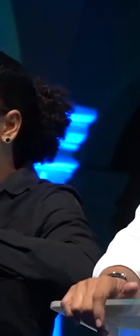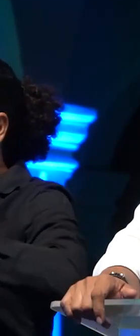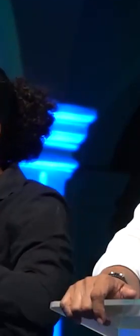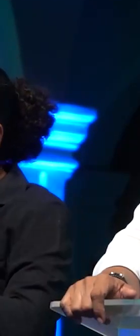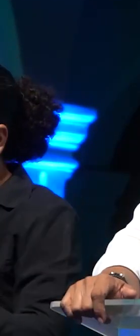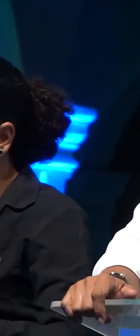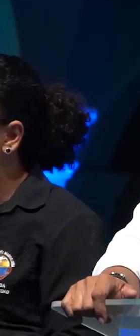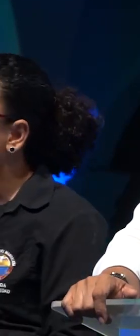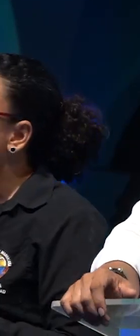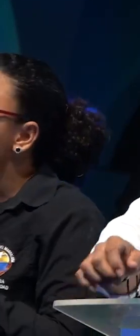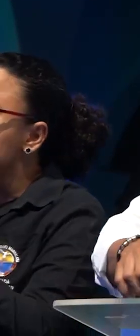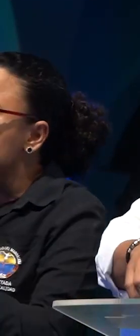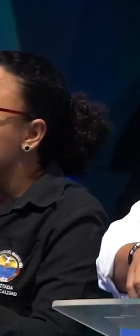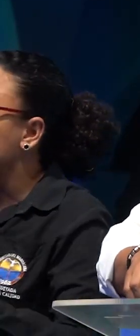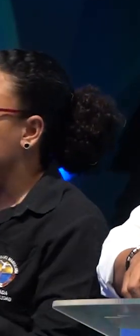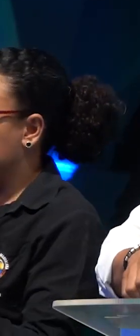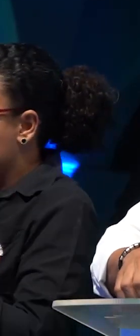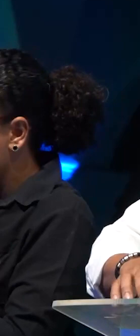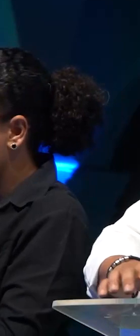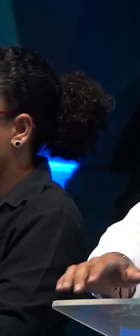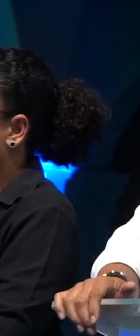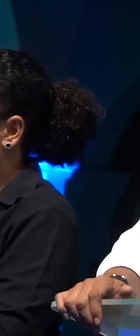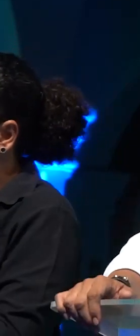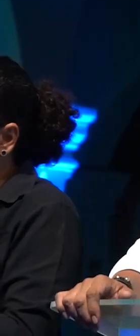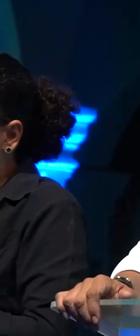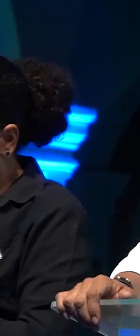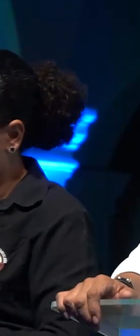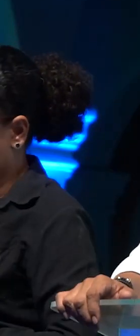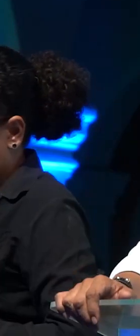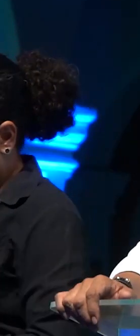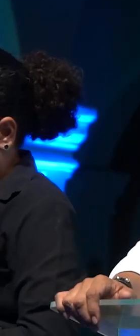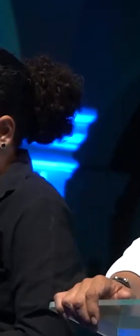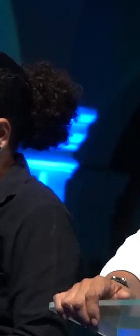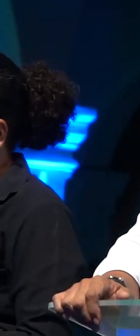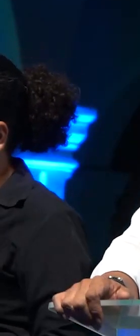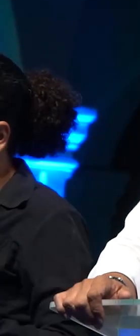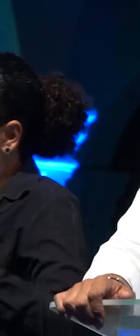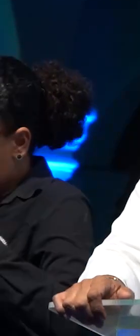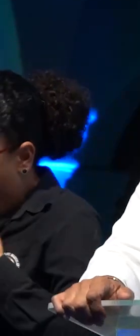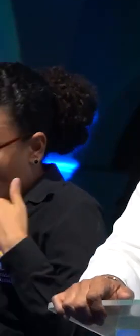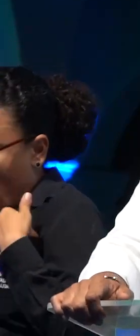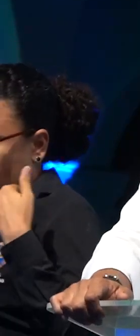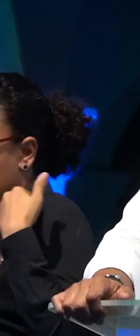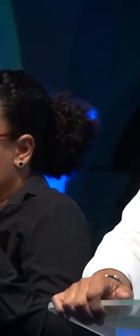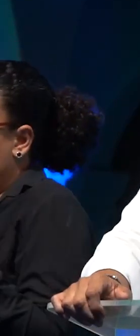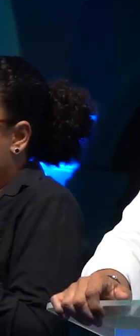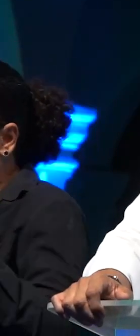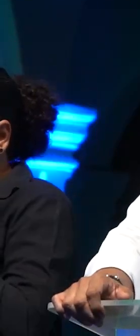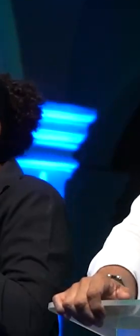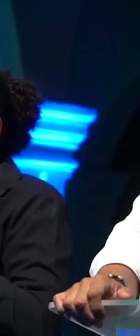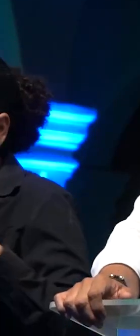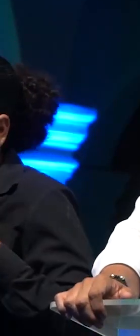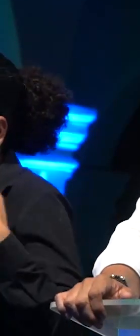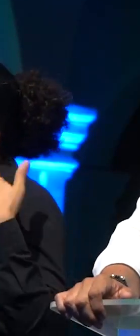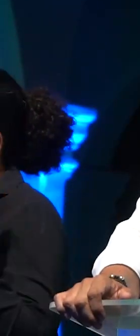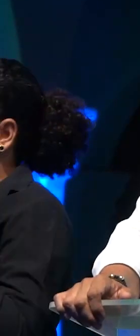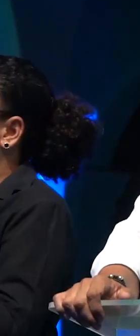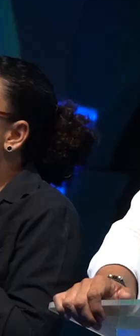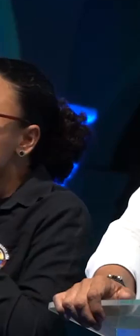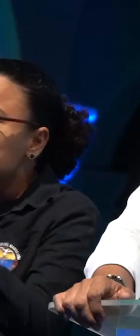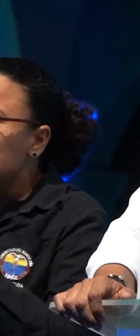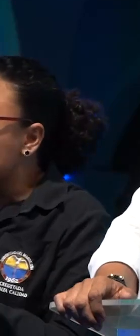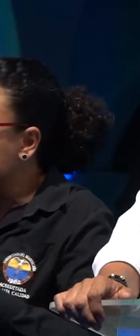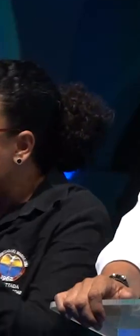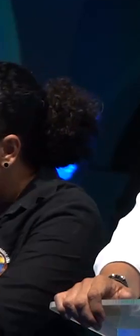se compromete. Yo no tengo ningún mérito, el único mérito que tengo es haberme rodeado de la mejor gente posible.